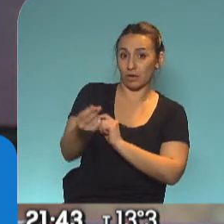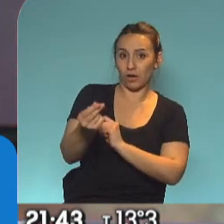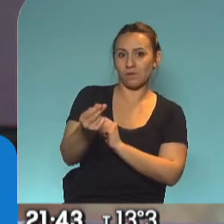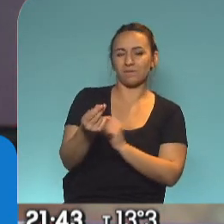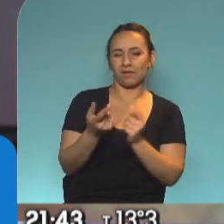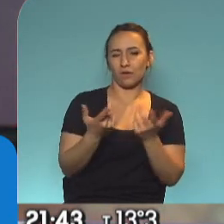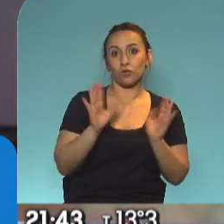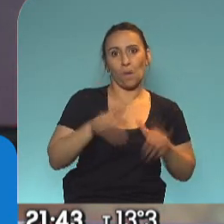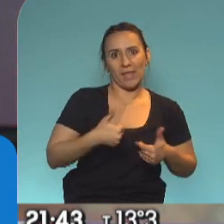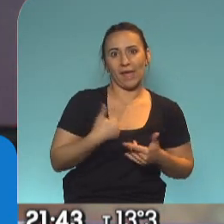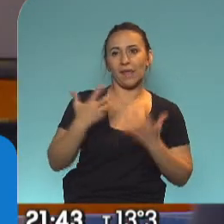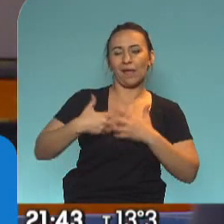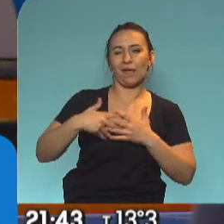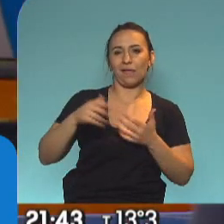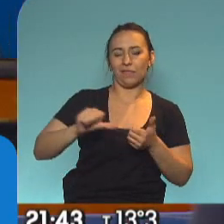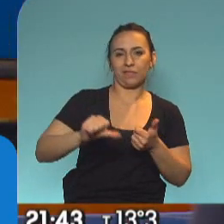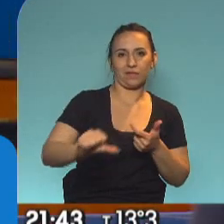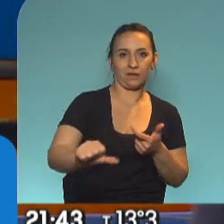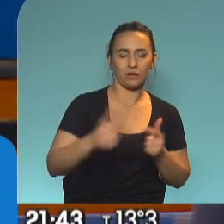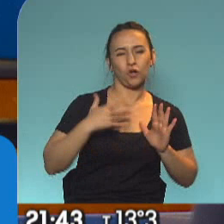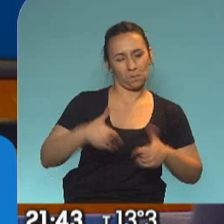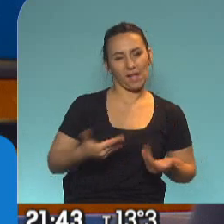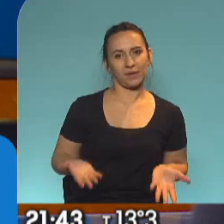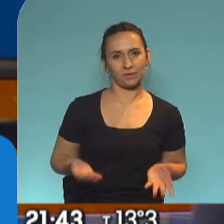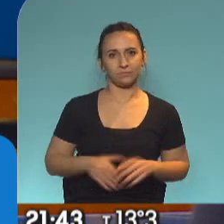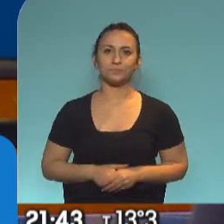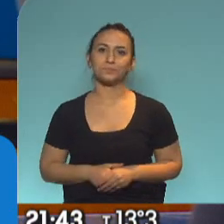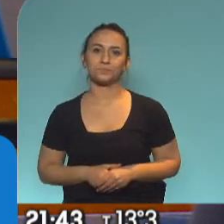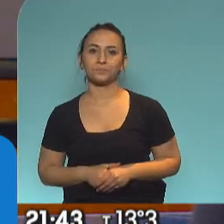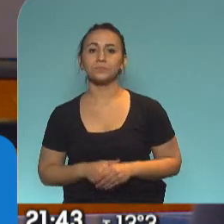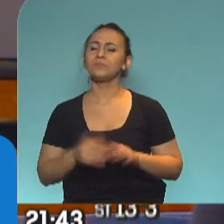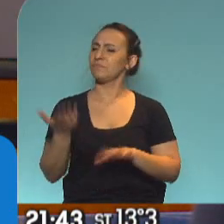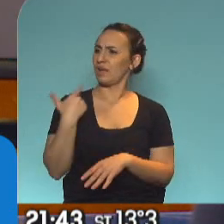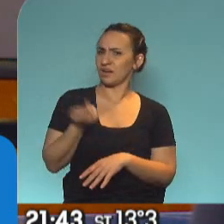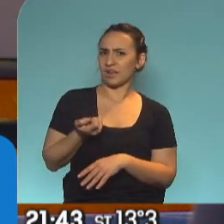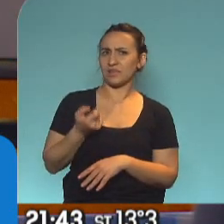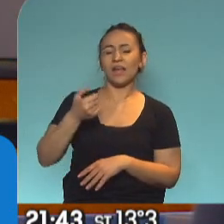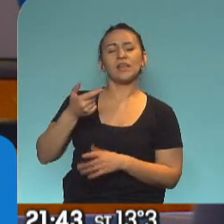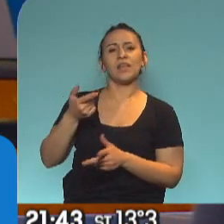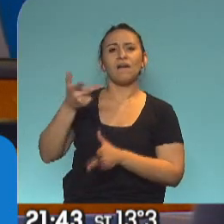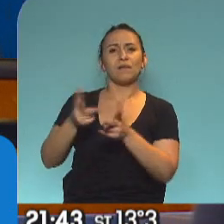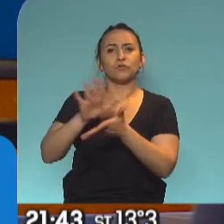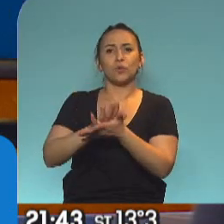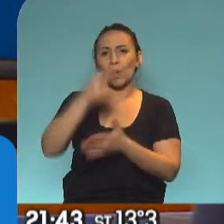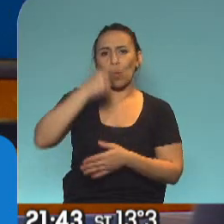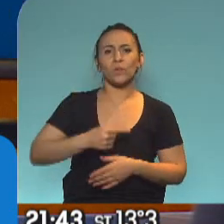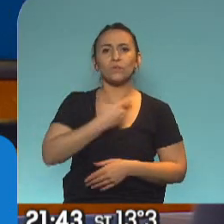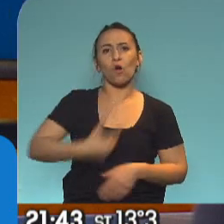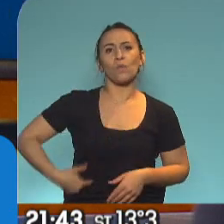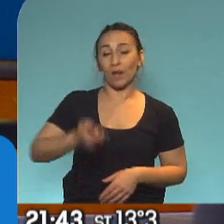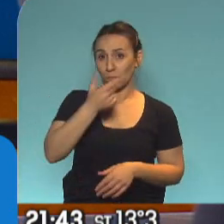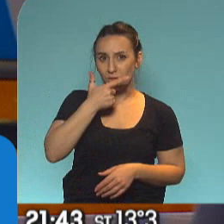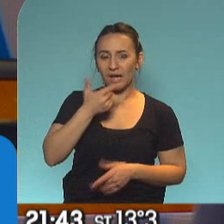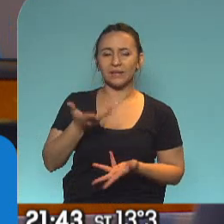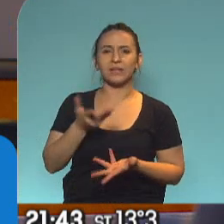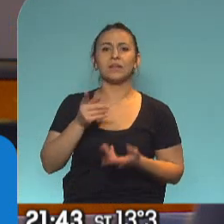mal. Recién Néstor le hablaba sobre la Oficina Anticorrupción en el último gobierno, el gobierno de Mauricio Macri, con la elección arbitraria